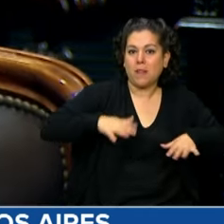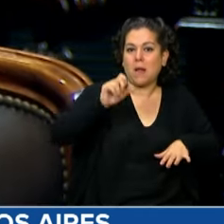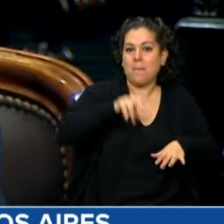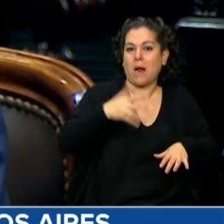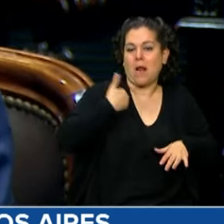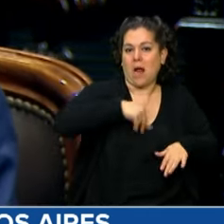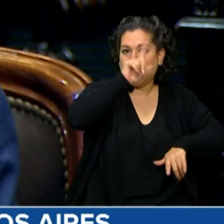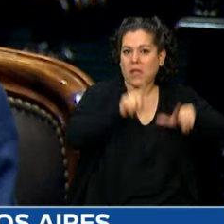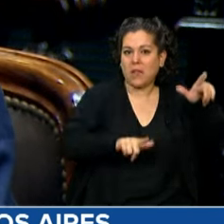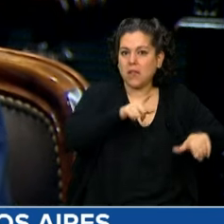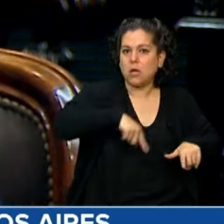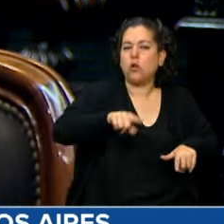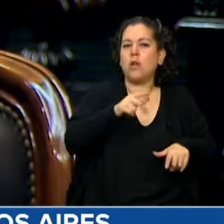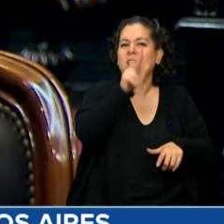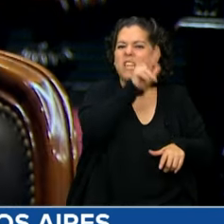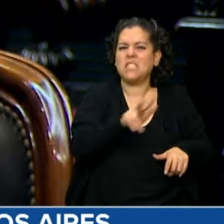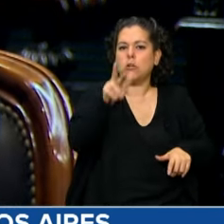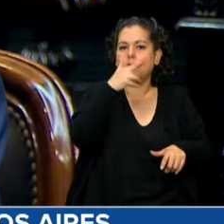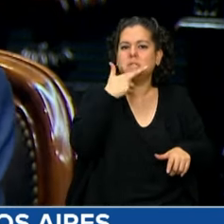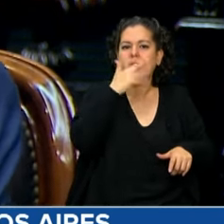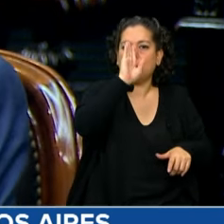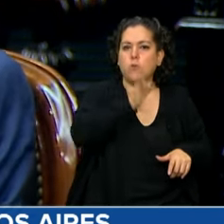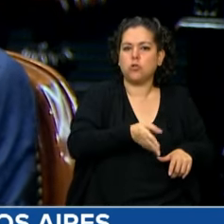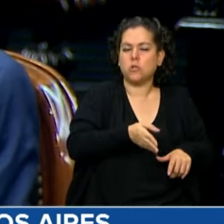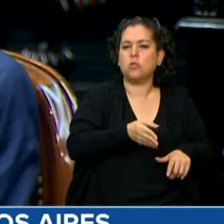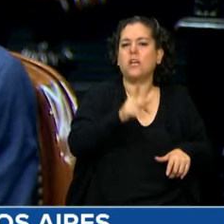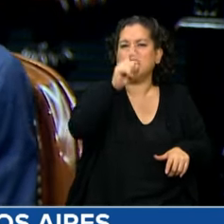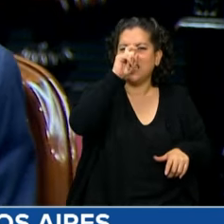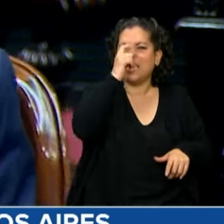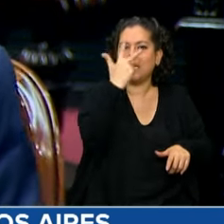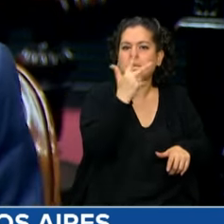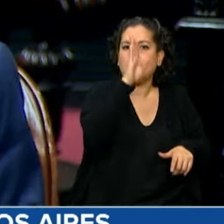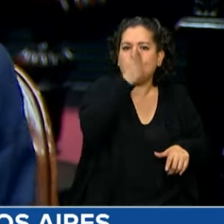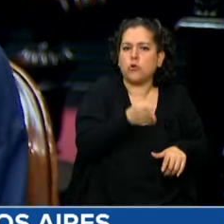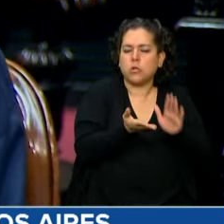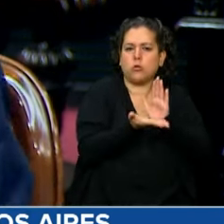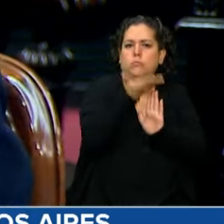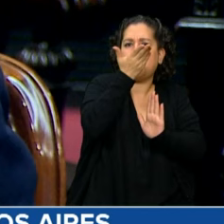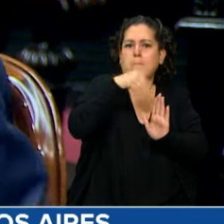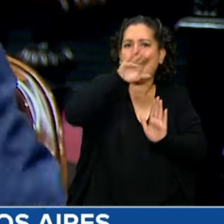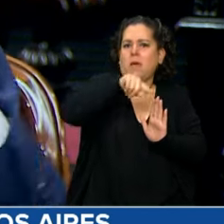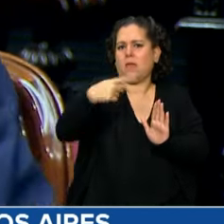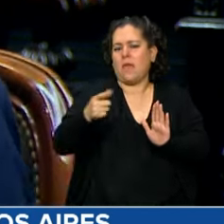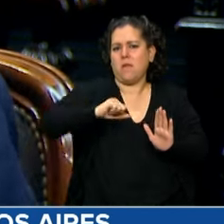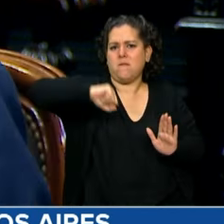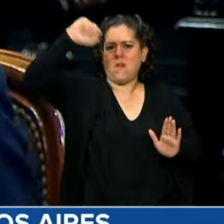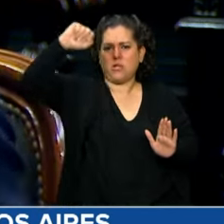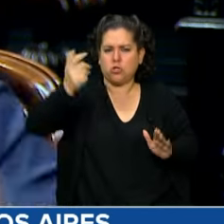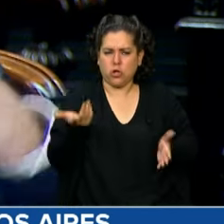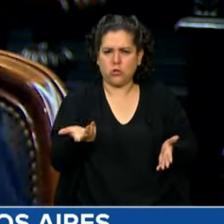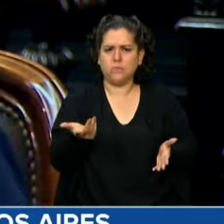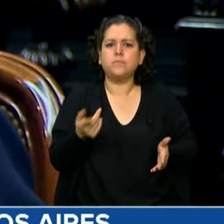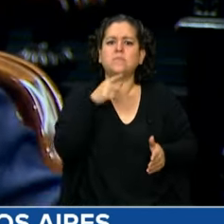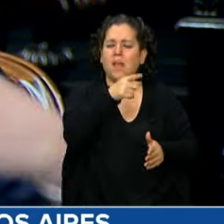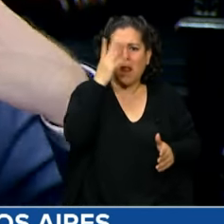del 317 73 puntos más alta que la inflación promedio lidera